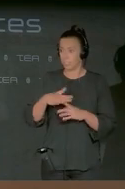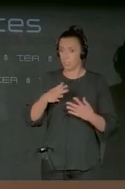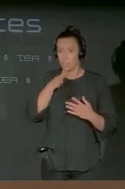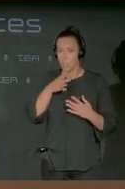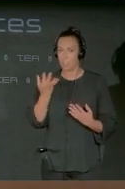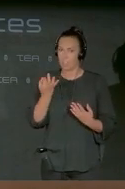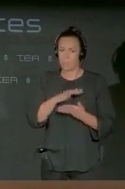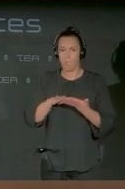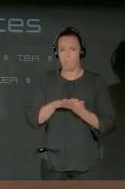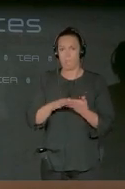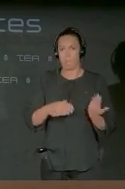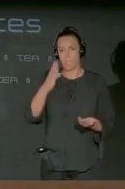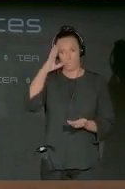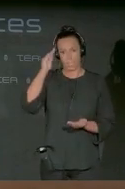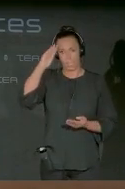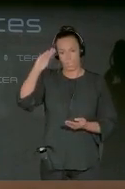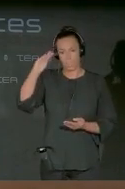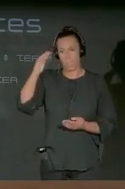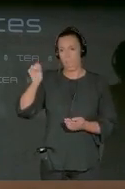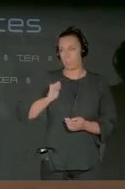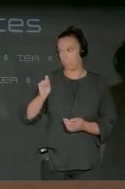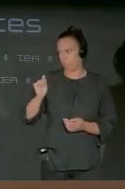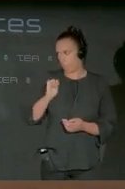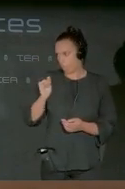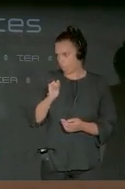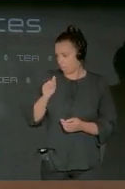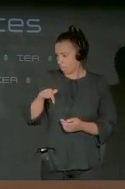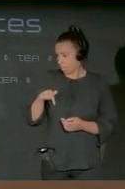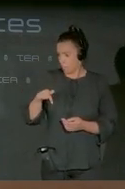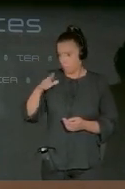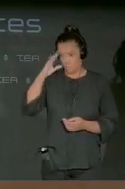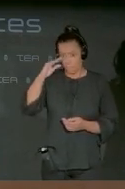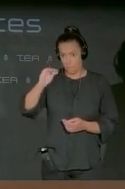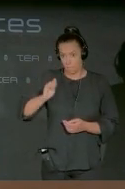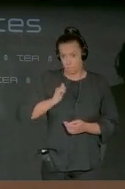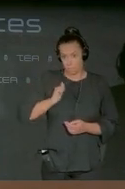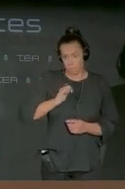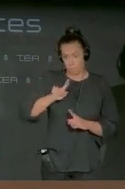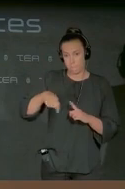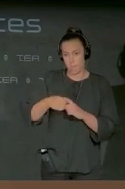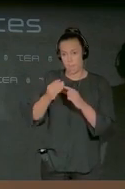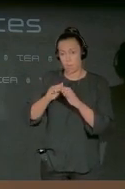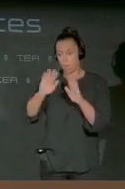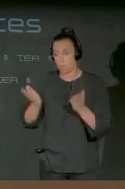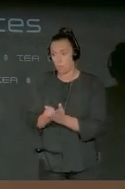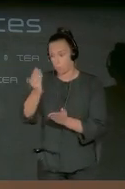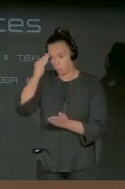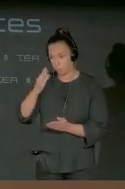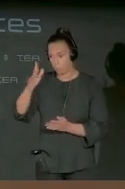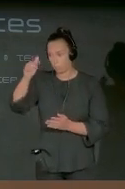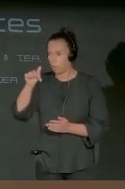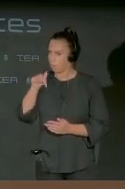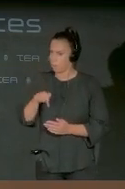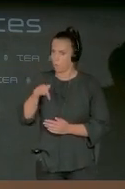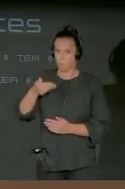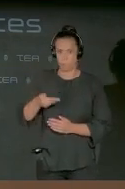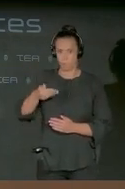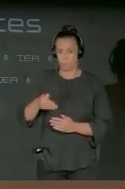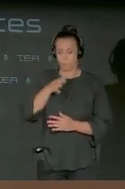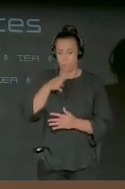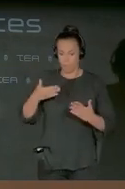artificial. Existen diversas implicaciones de la inteligencia artificial y de los mundos virtuales en el presente y futuro próximo de los videojuegos, tocando